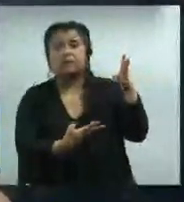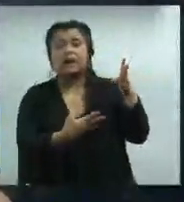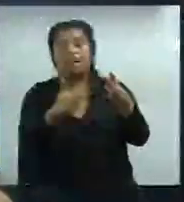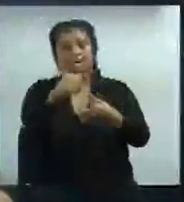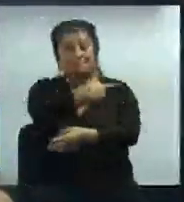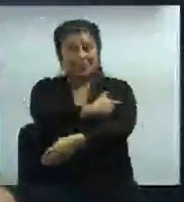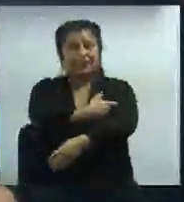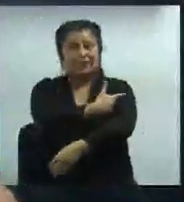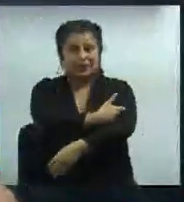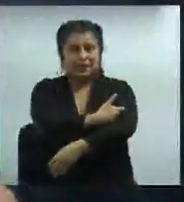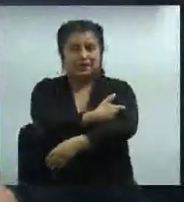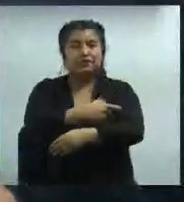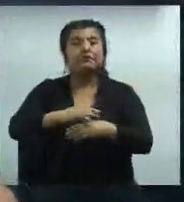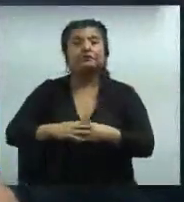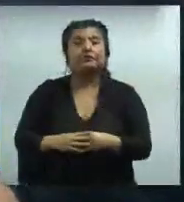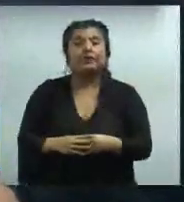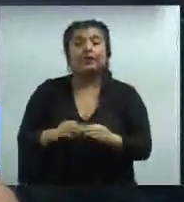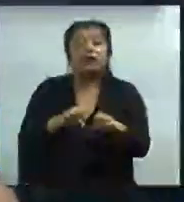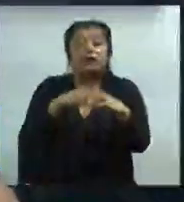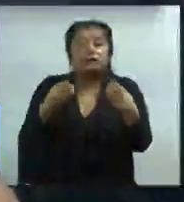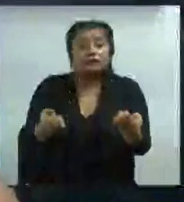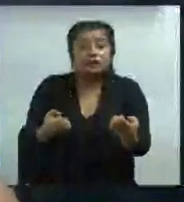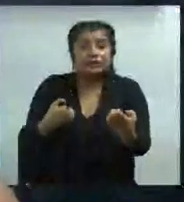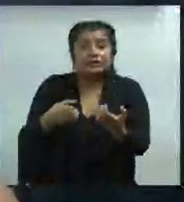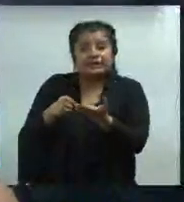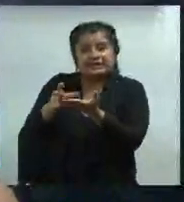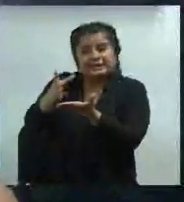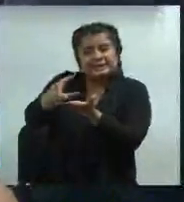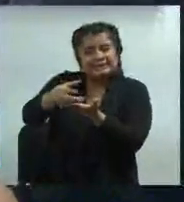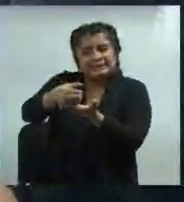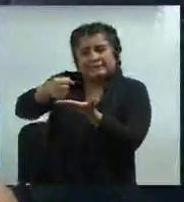vacuna. Entonces, se retiró porque mucha